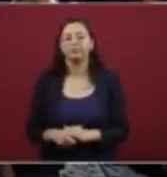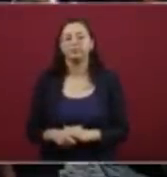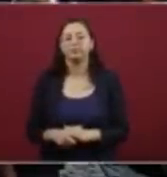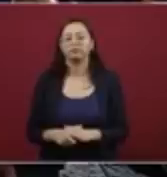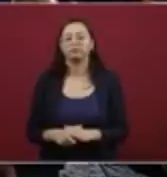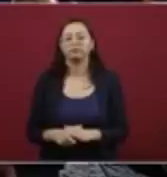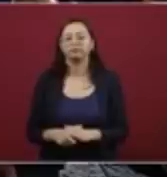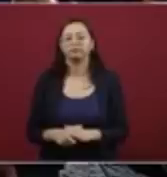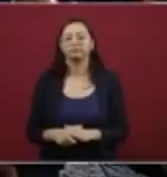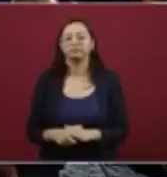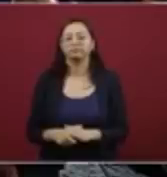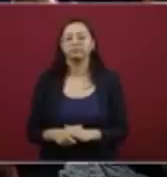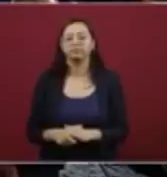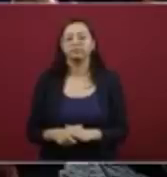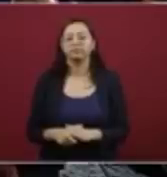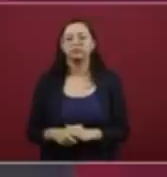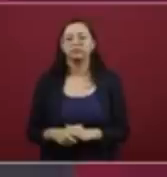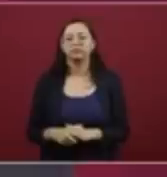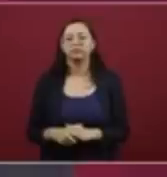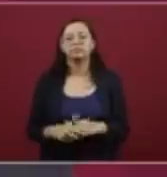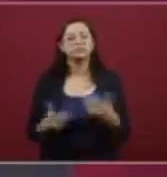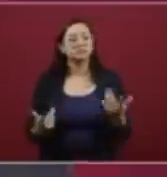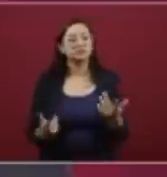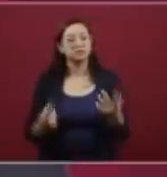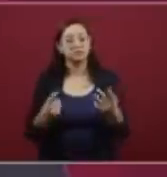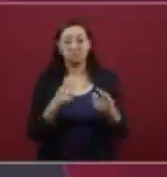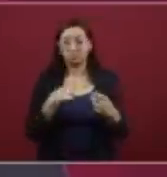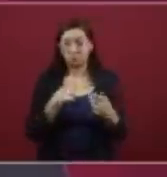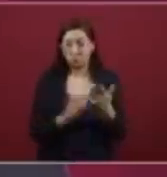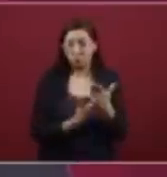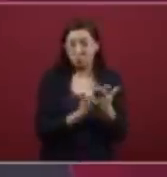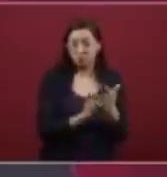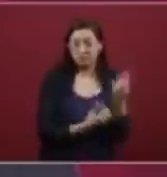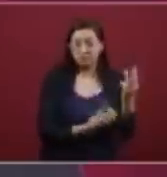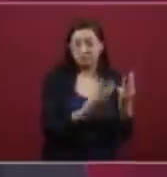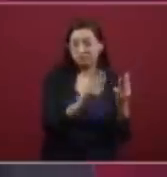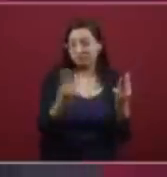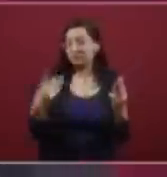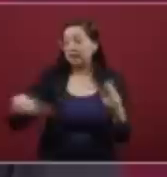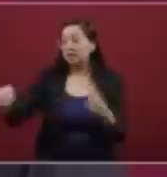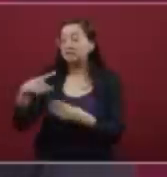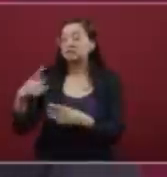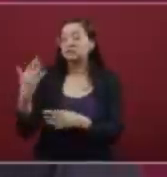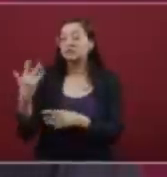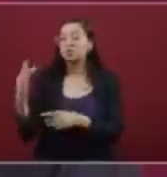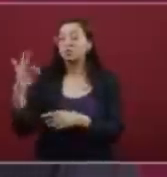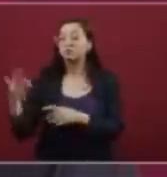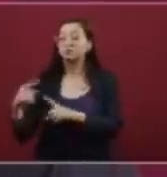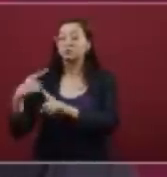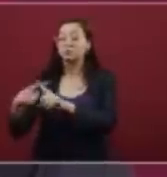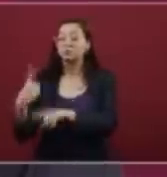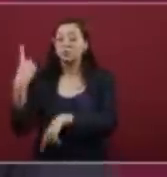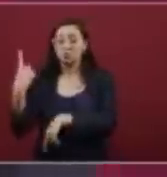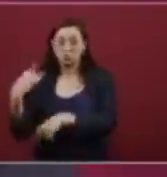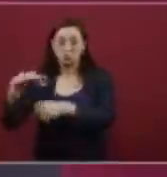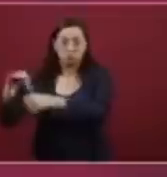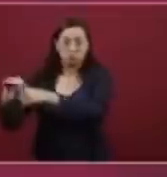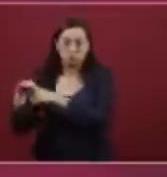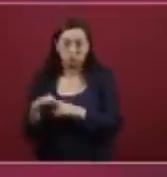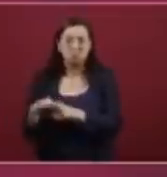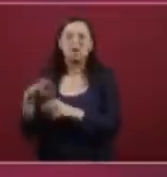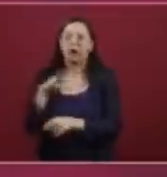hubo mayoría simple, pero no se obtuvo la mayoría calificada, que